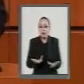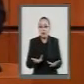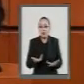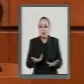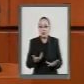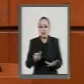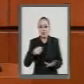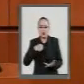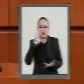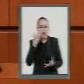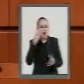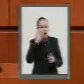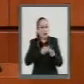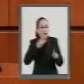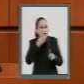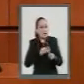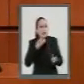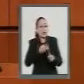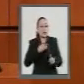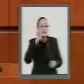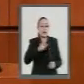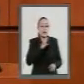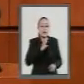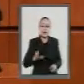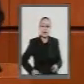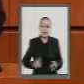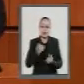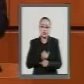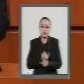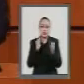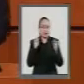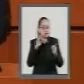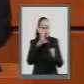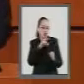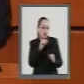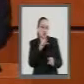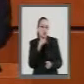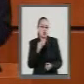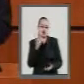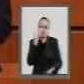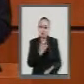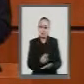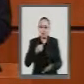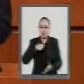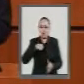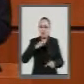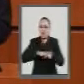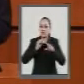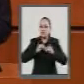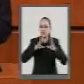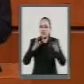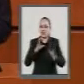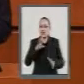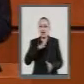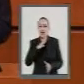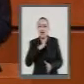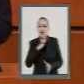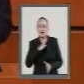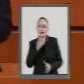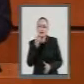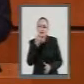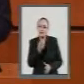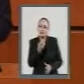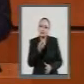que suene como una crítica a los candidatos independientes, pero hay una, yo diría que hay una